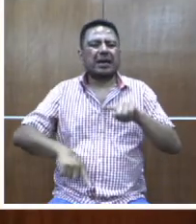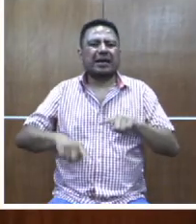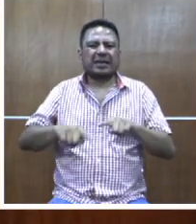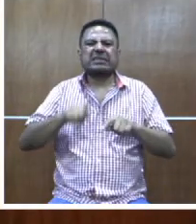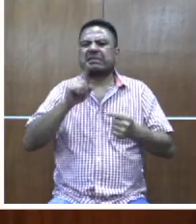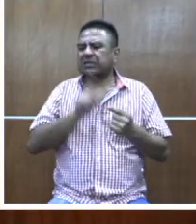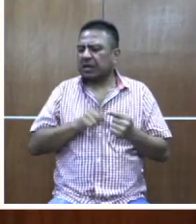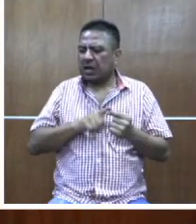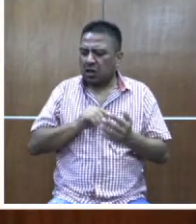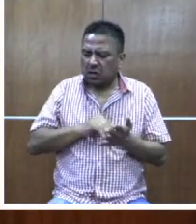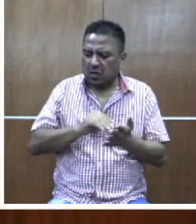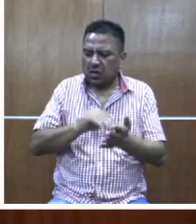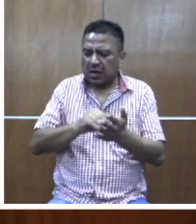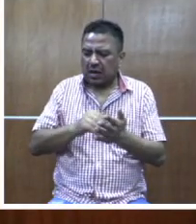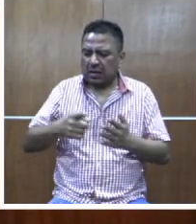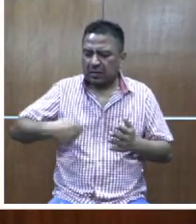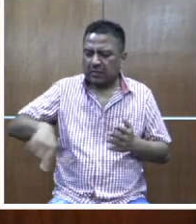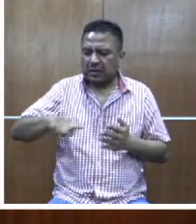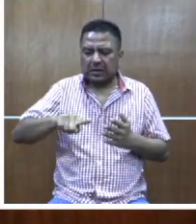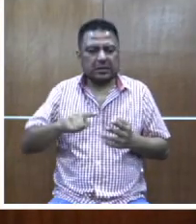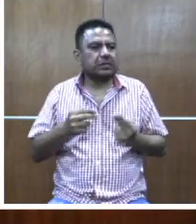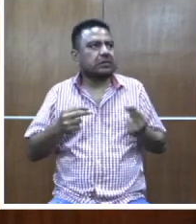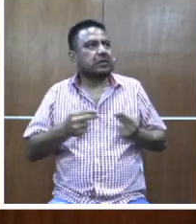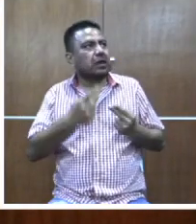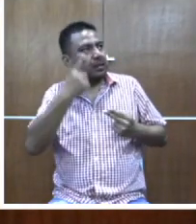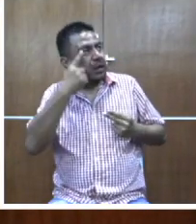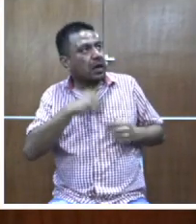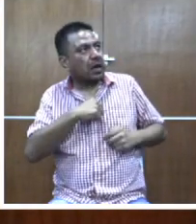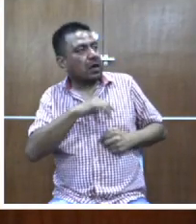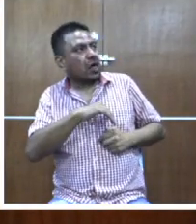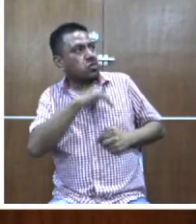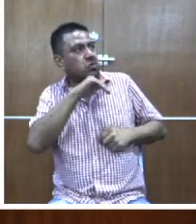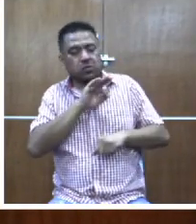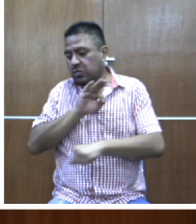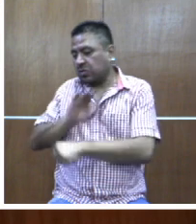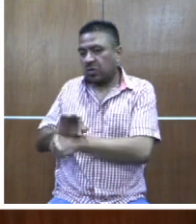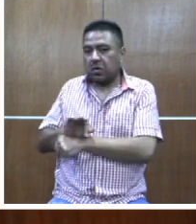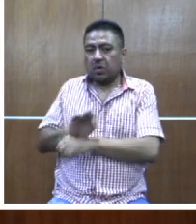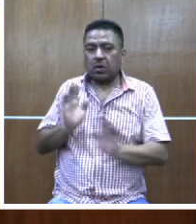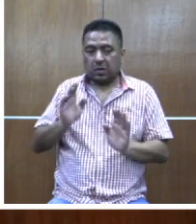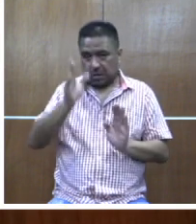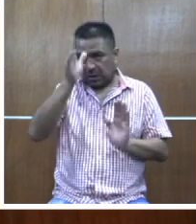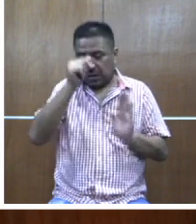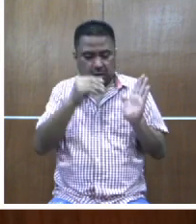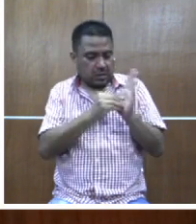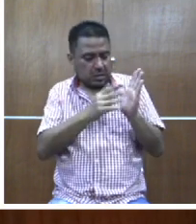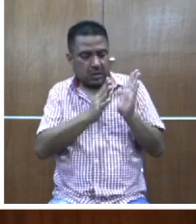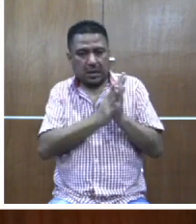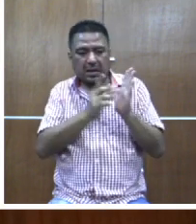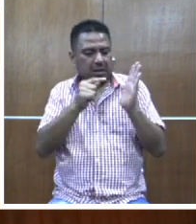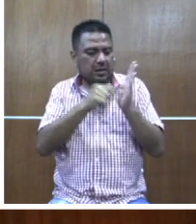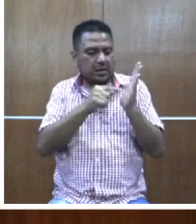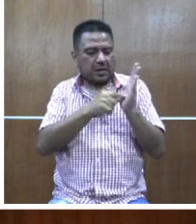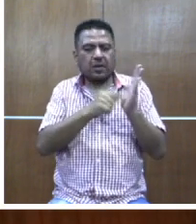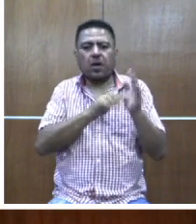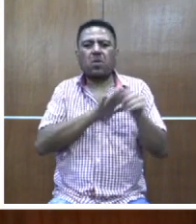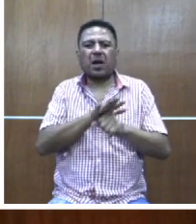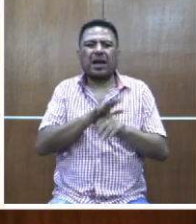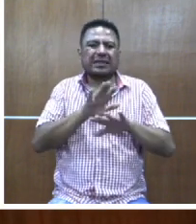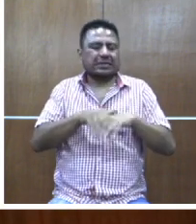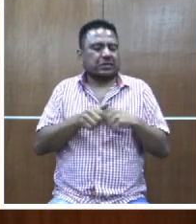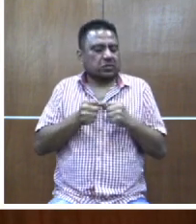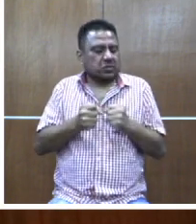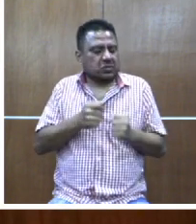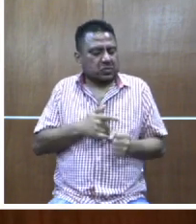quien aún dependen de nosotros para ser protegidos. De acuerdo con los protocolos para la prevención, detención